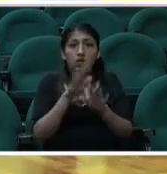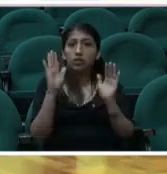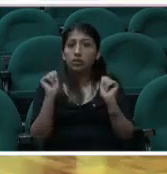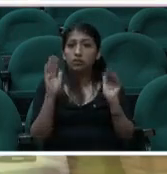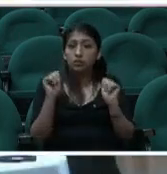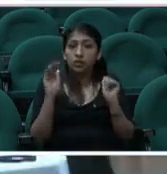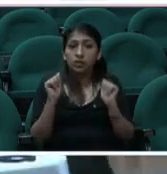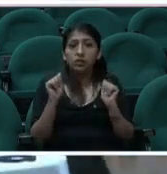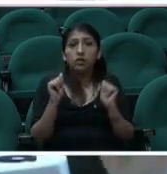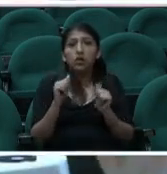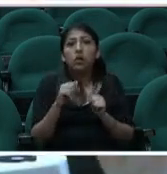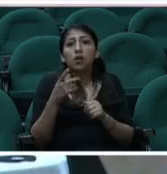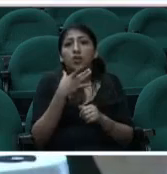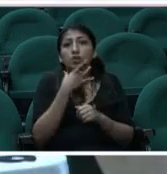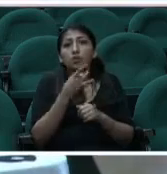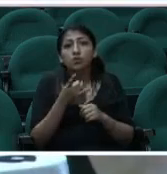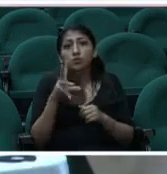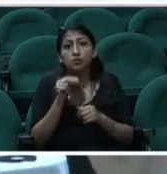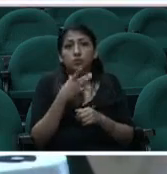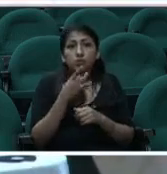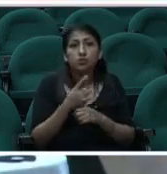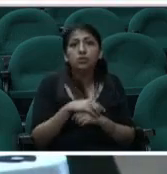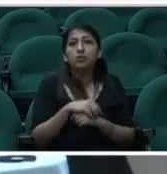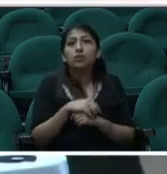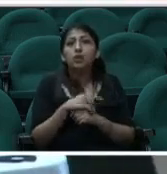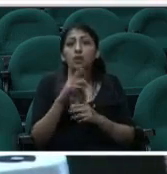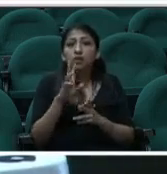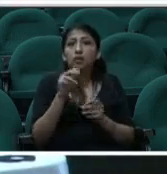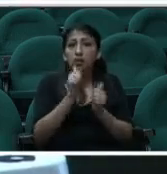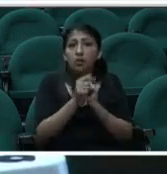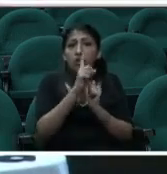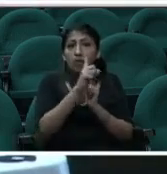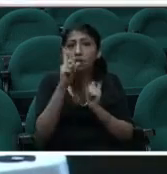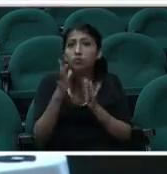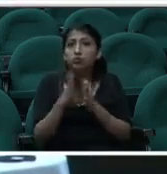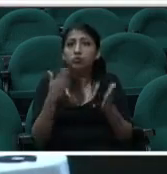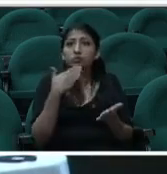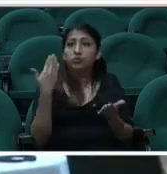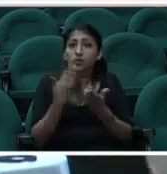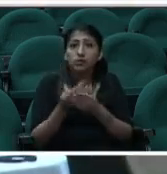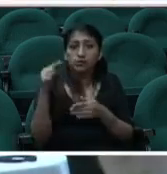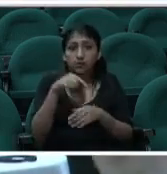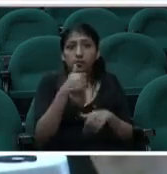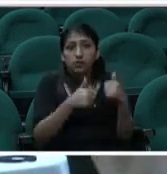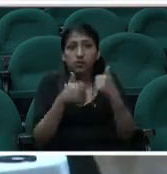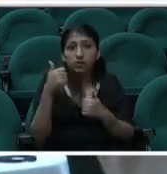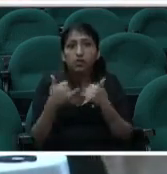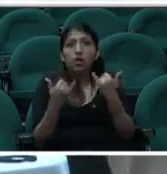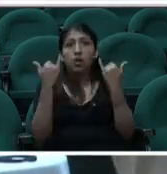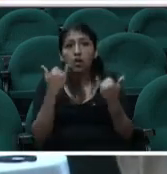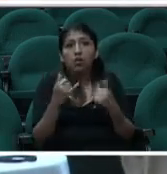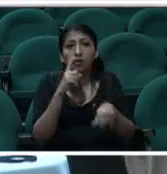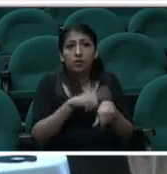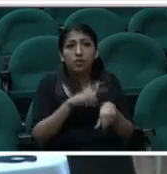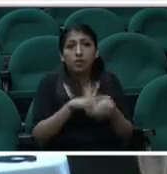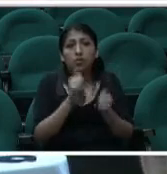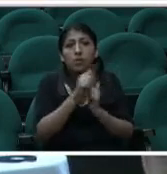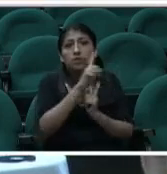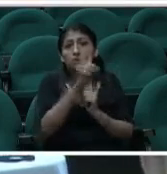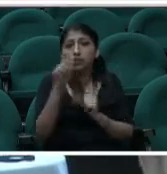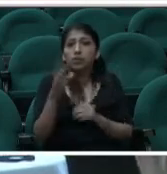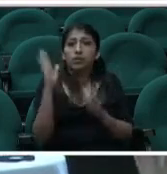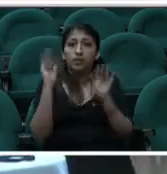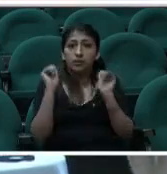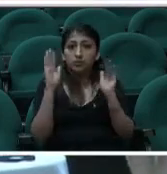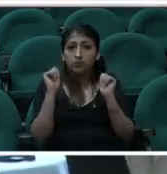la despedida algo que a veces nos gusta y a veces no nos gusta candidatos gracias por estar acá una vez más ahora es el tiempo para que ustedes te